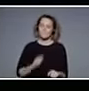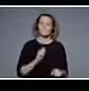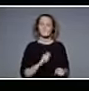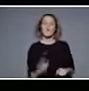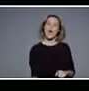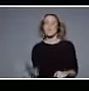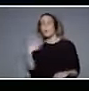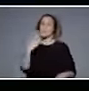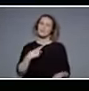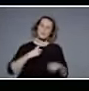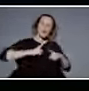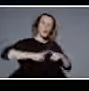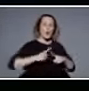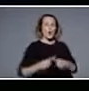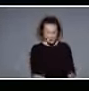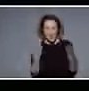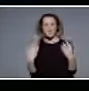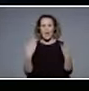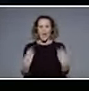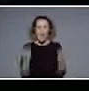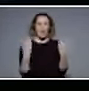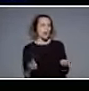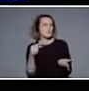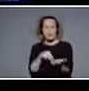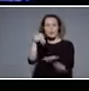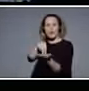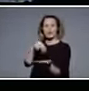¡Vamos, Santa Cruz! ¡Vamos arriba!